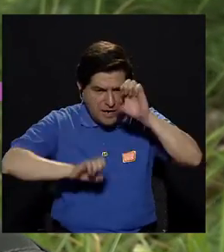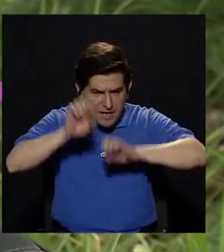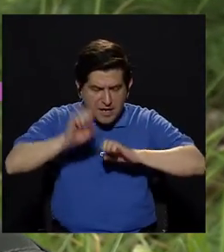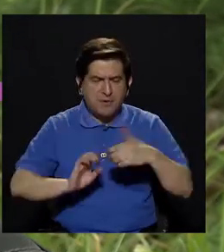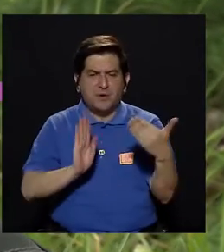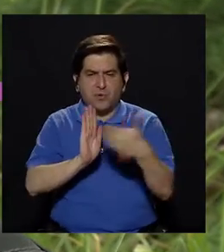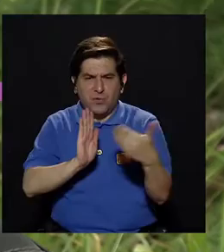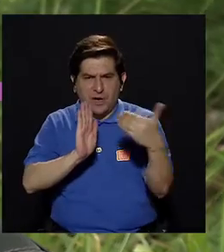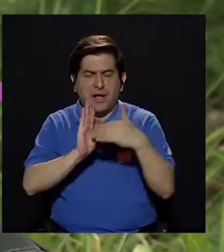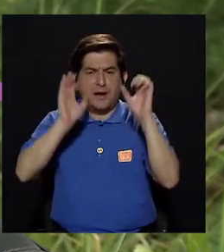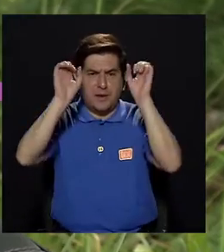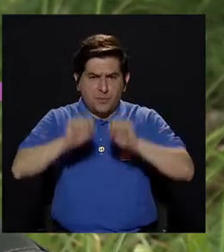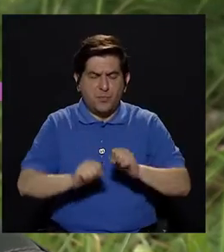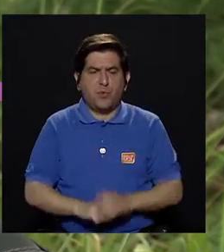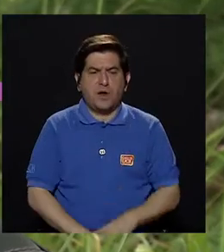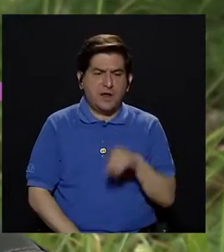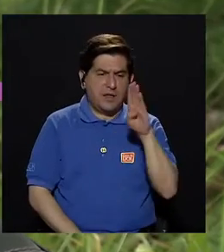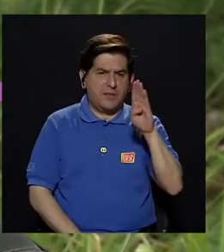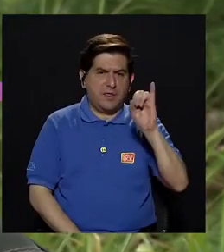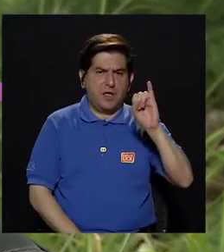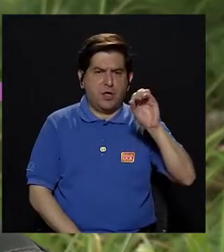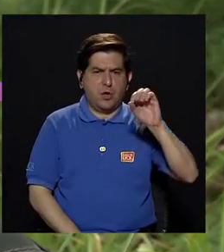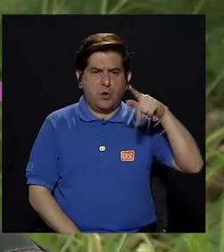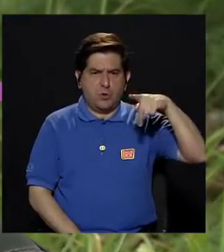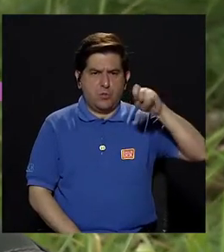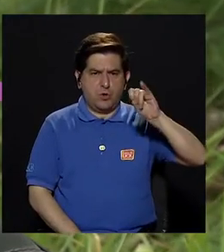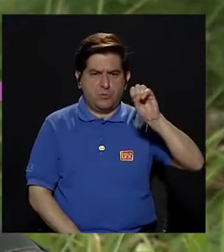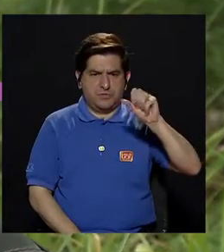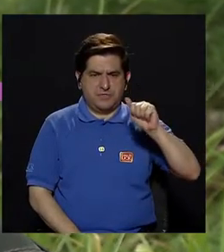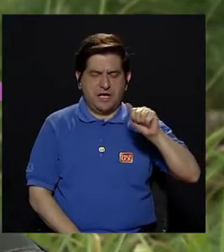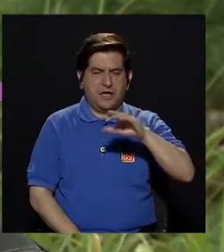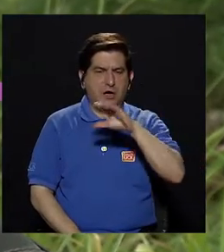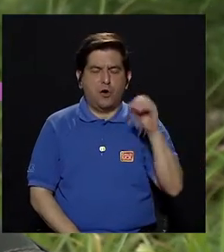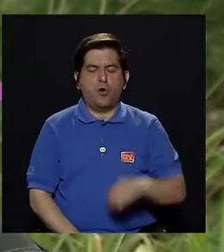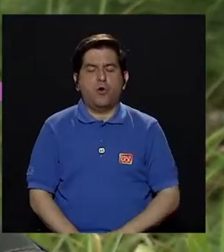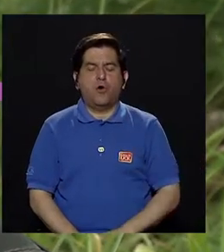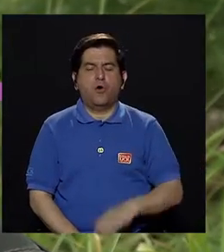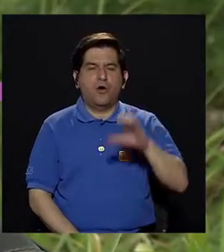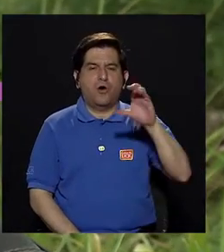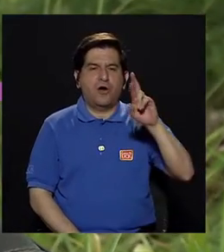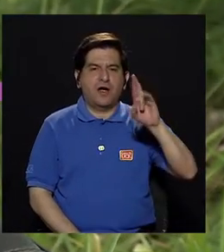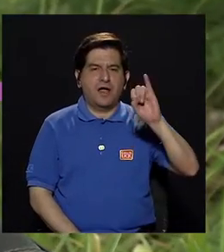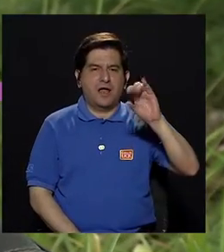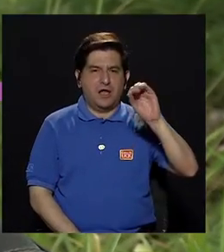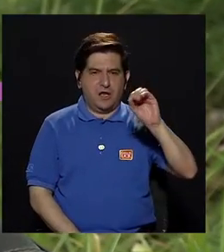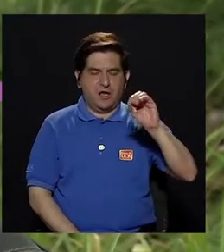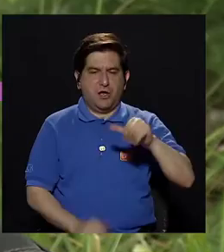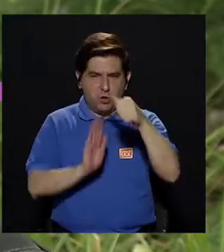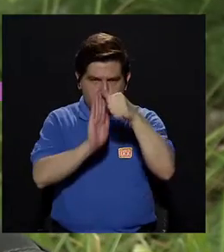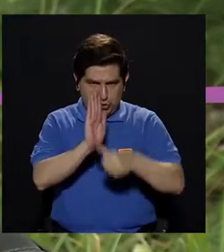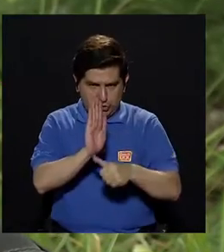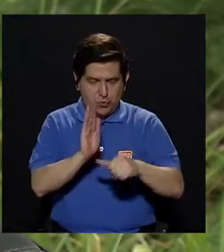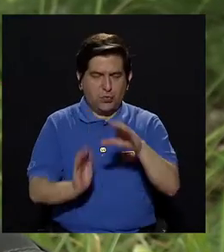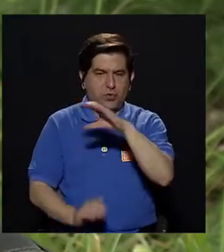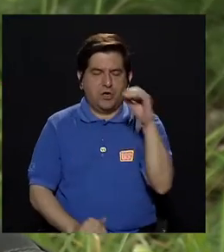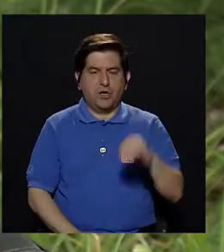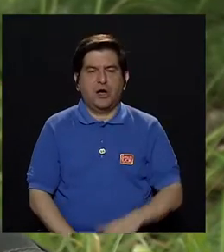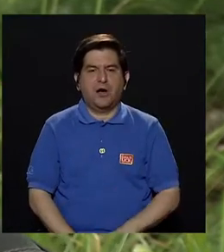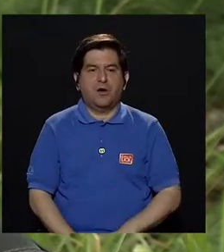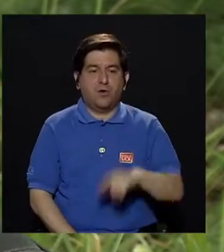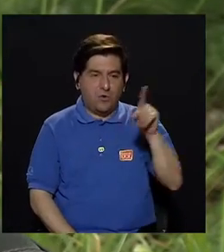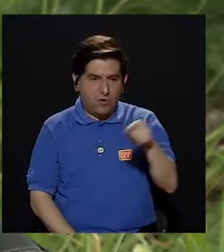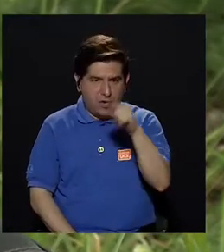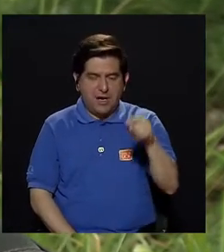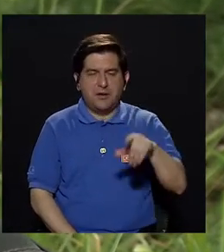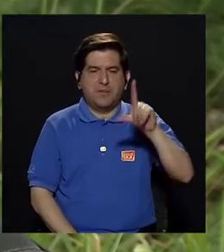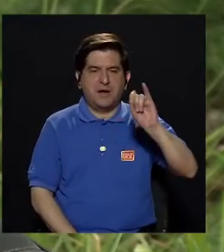la lesión y se ve si se puede hacer biopsia y se le hace un procedimiento que se llama criocirugía, que es con frío, o quitarlo con un LIP, que